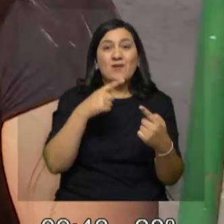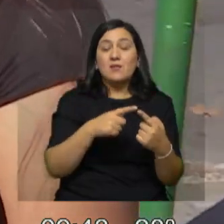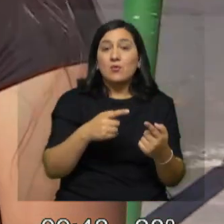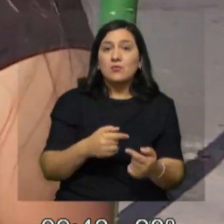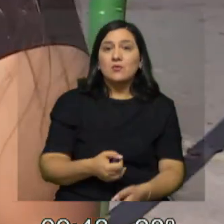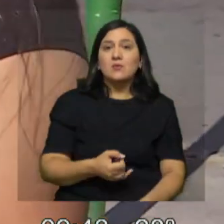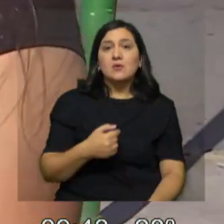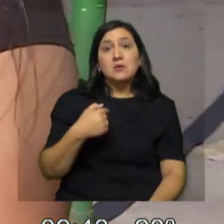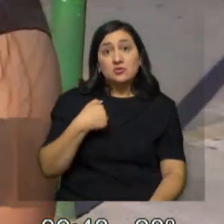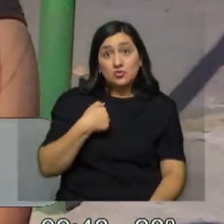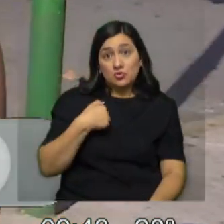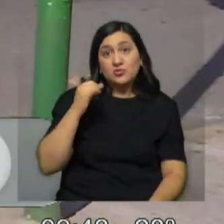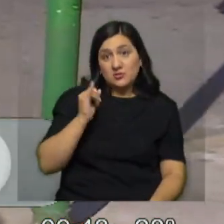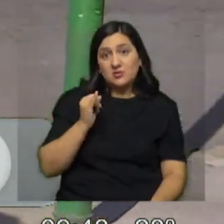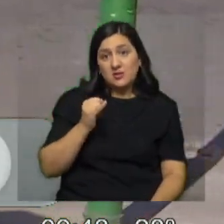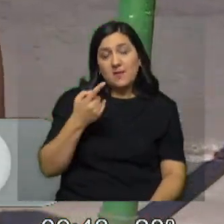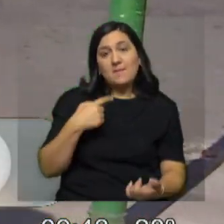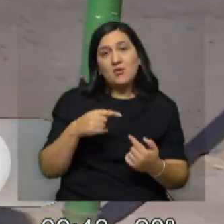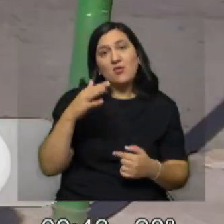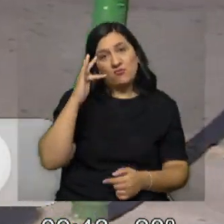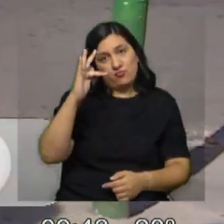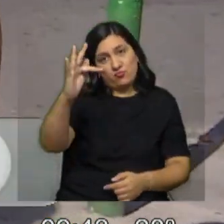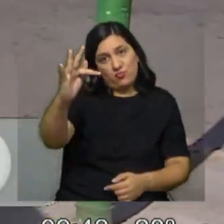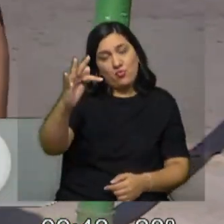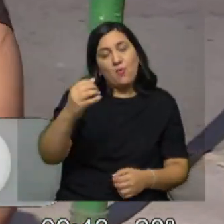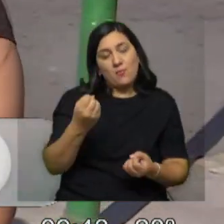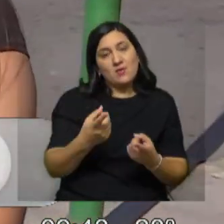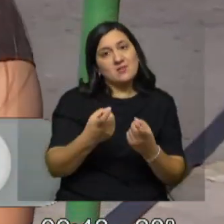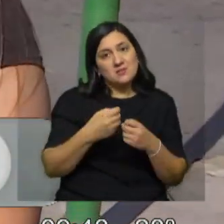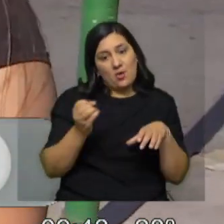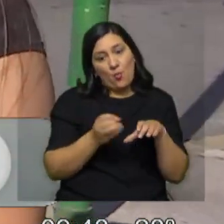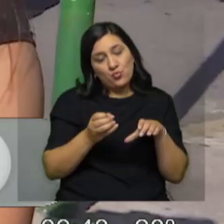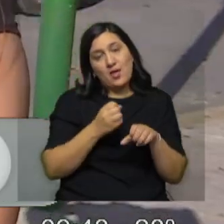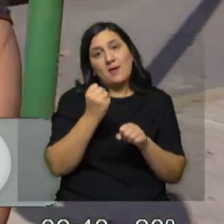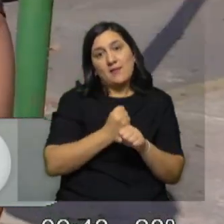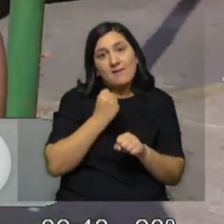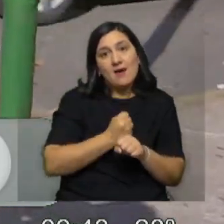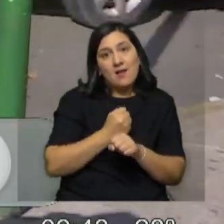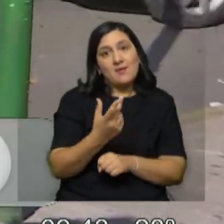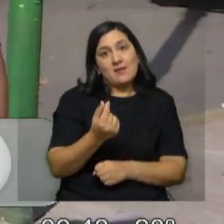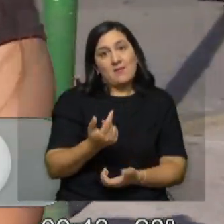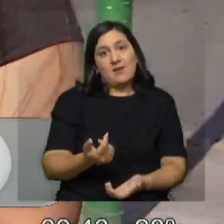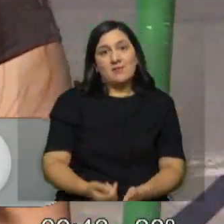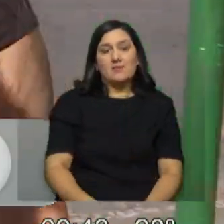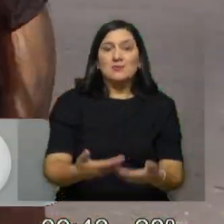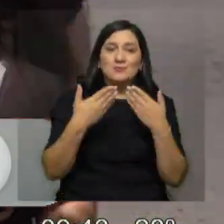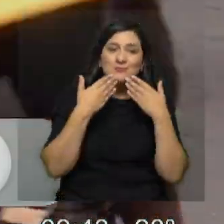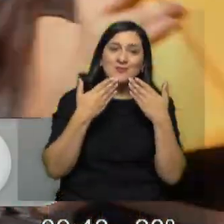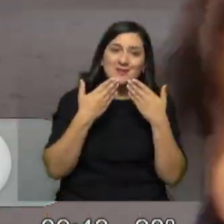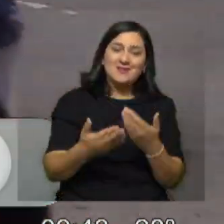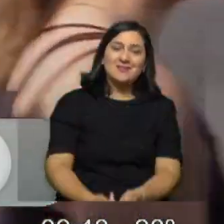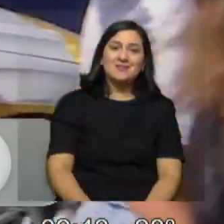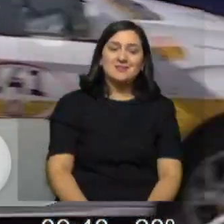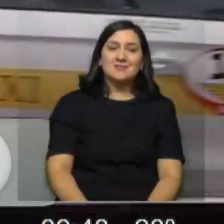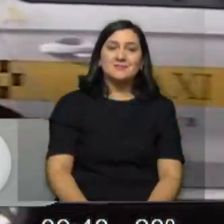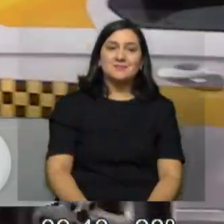Y yo en mi caso sí, pero a largo plazo porque digo lleva tiempo juntar todo el dinero, todo. Bien. Bueno, chicas, muchas gracias. Vamos arriba, las chicas